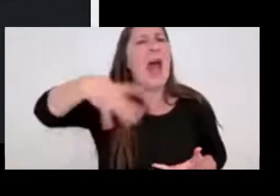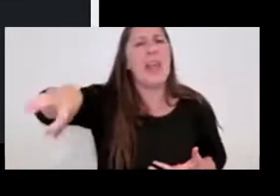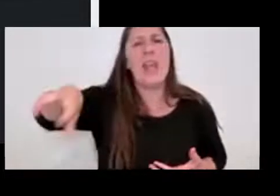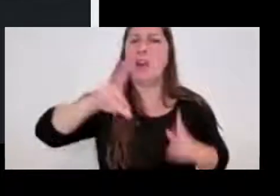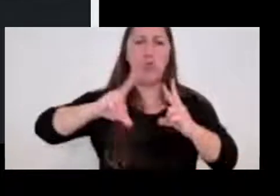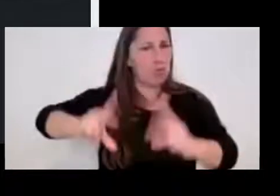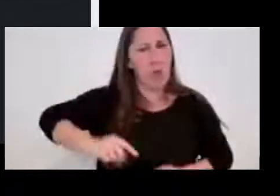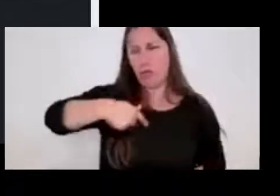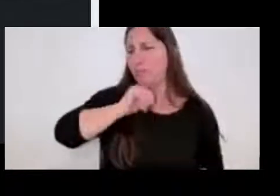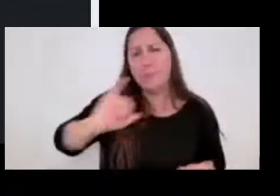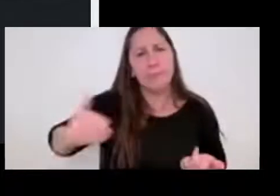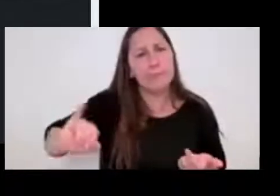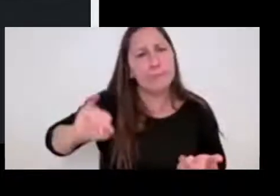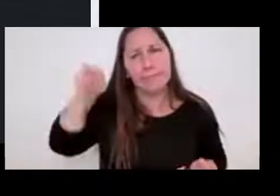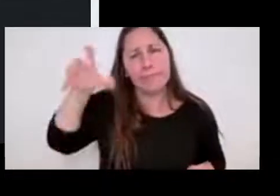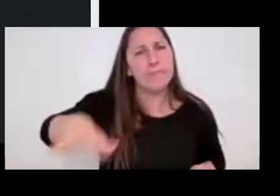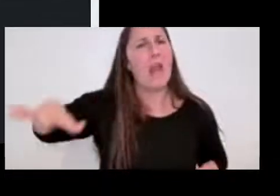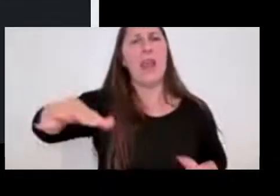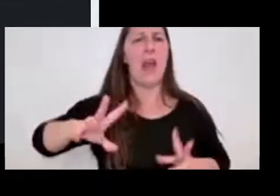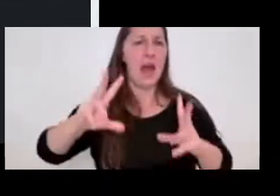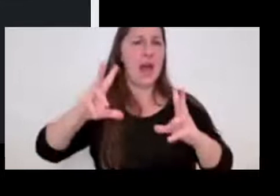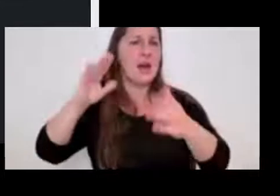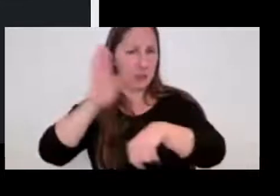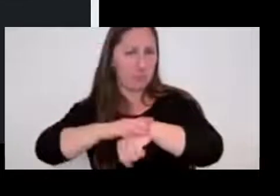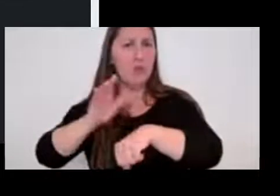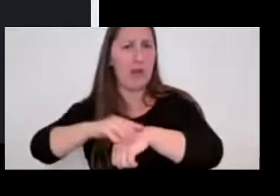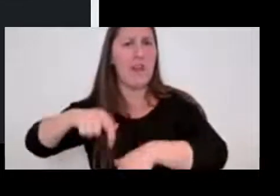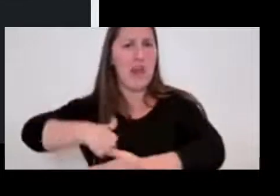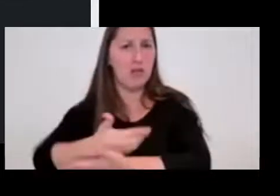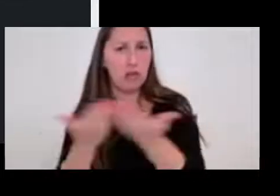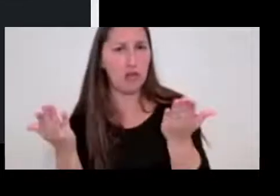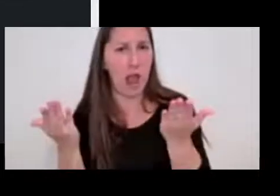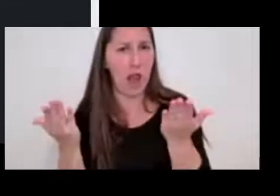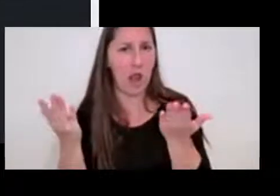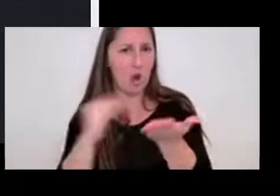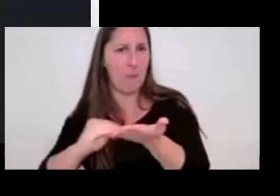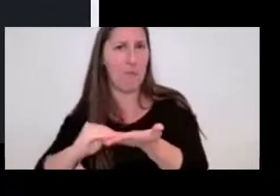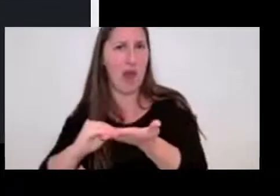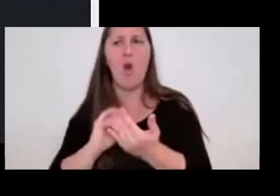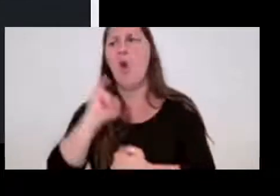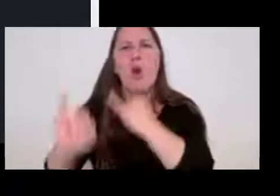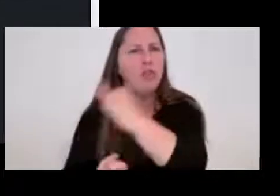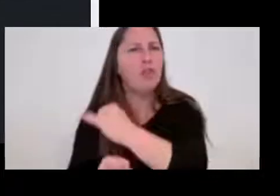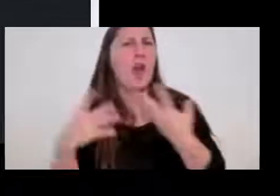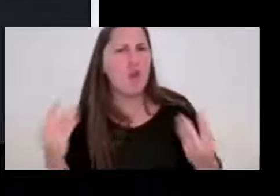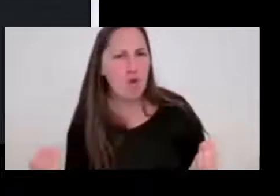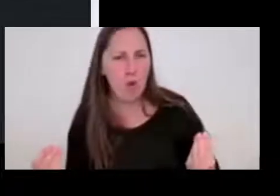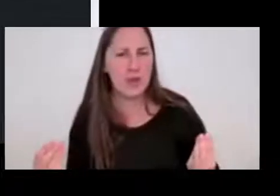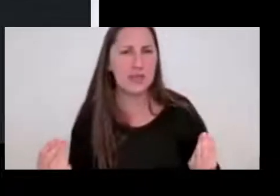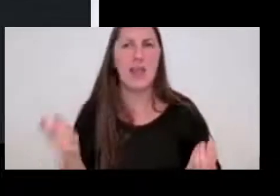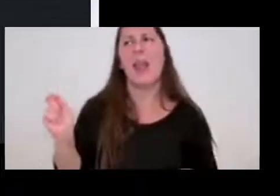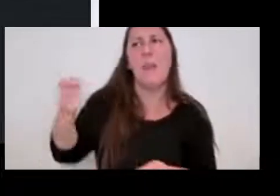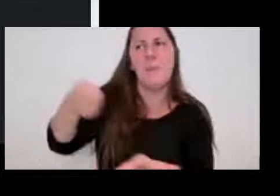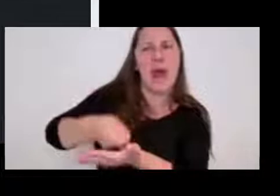Que tiene una responsabilidad social frente a los empleados, comentarle cómo es esto, de qué paga, qué no